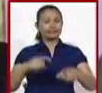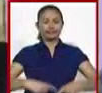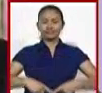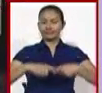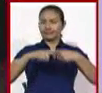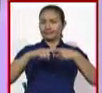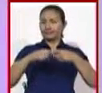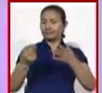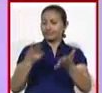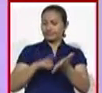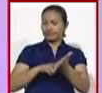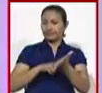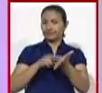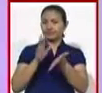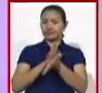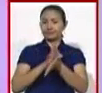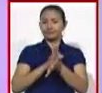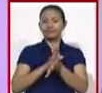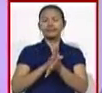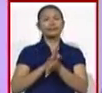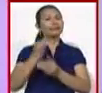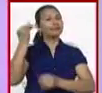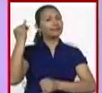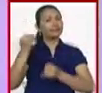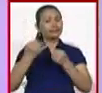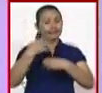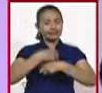medidas de presión siempre que no se firme este documento? Así estamos en la